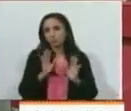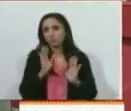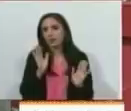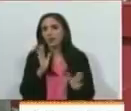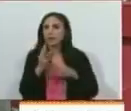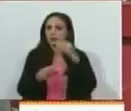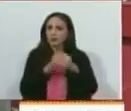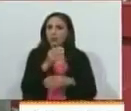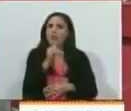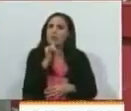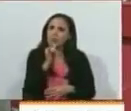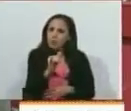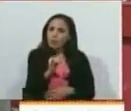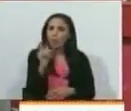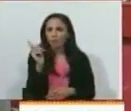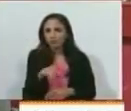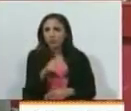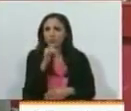anunciamos,